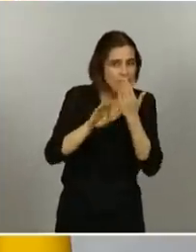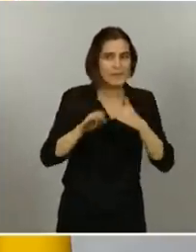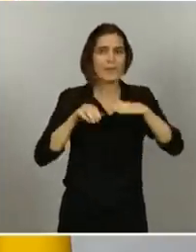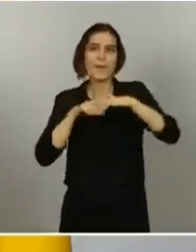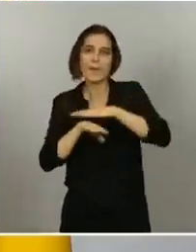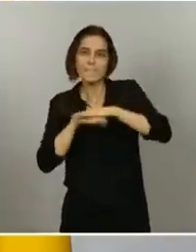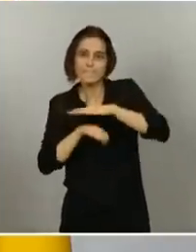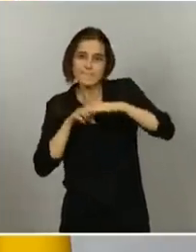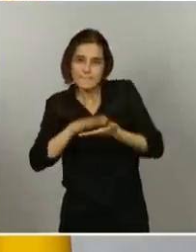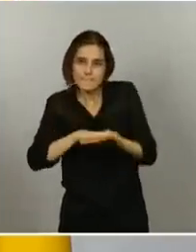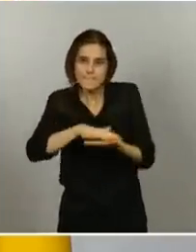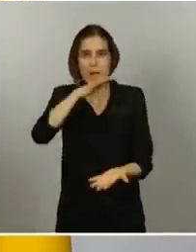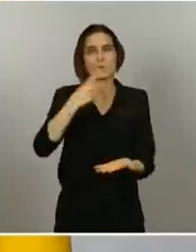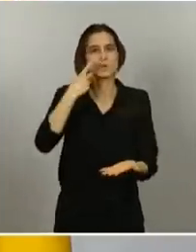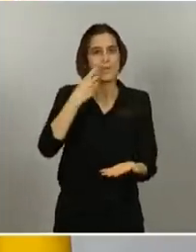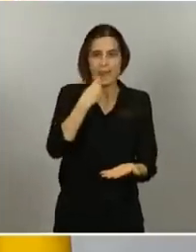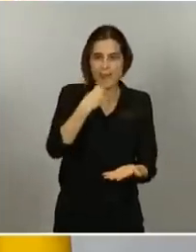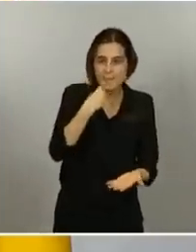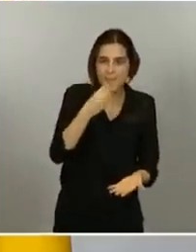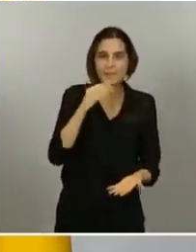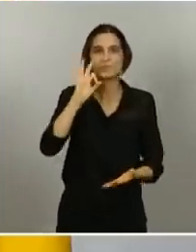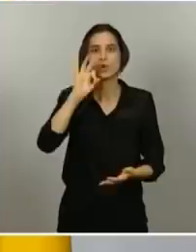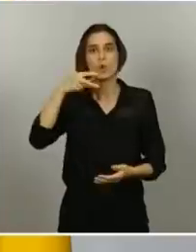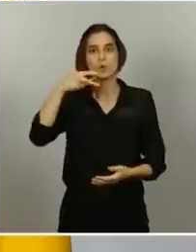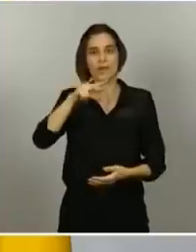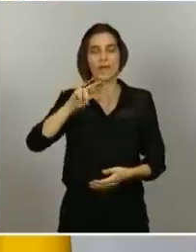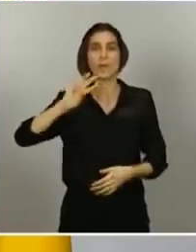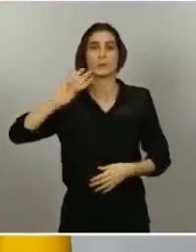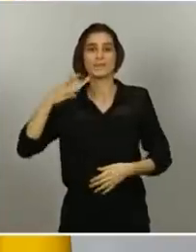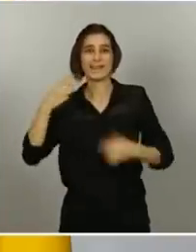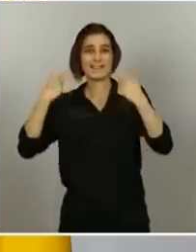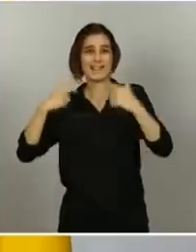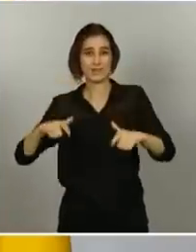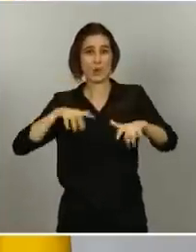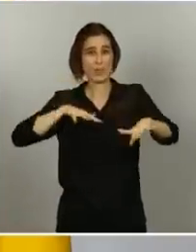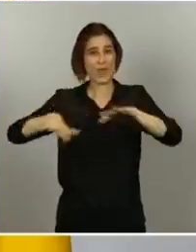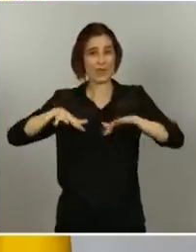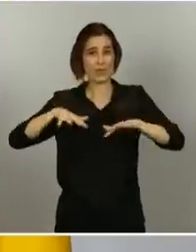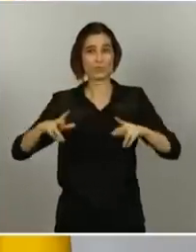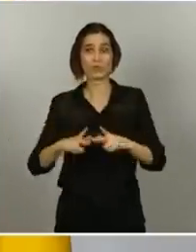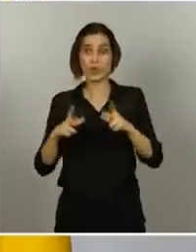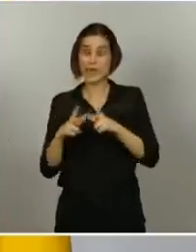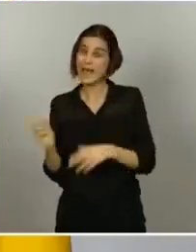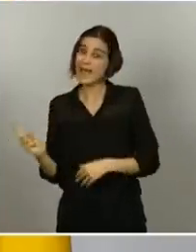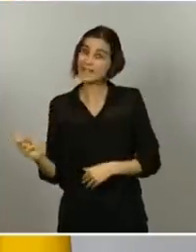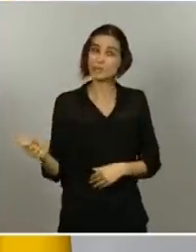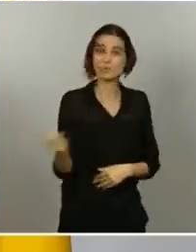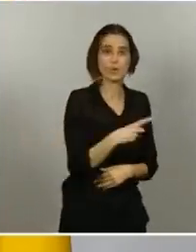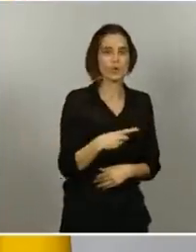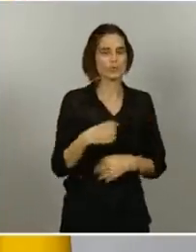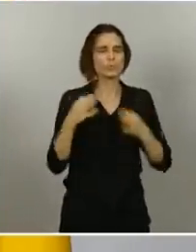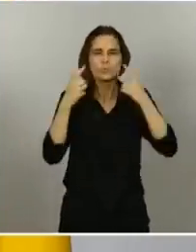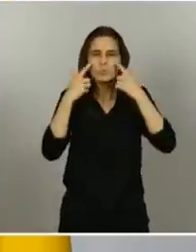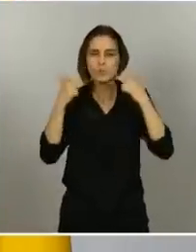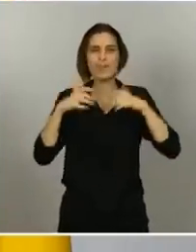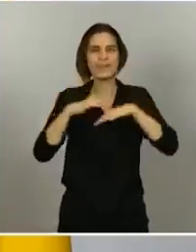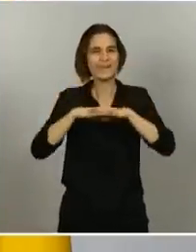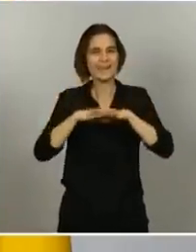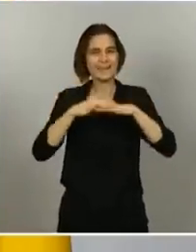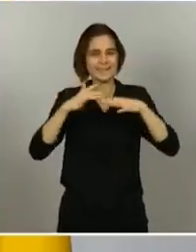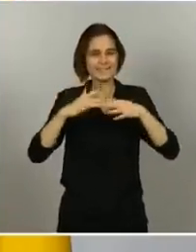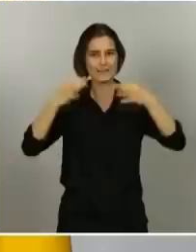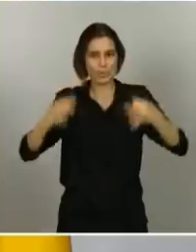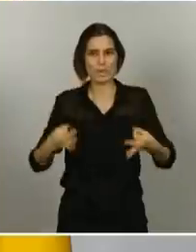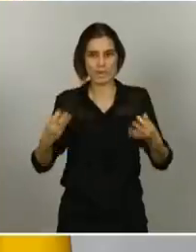as entidades do terceiro sector de acción social que han representado unha rede de seguridade para moitos compatriotas que tenían